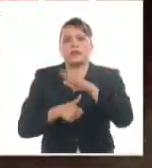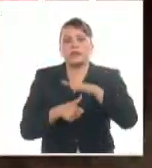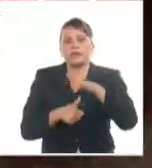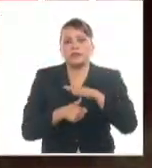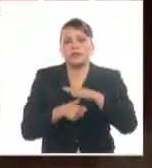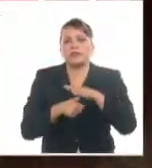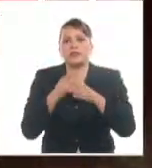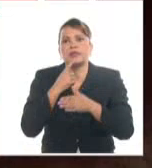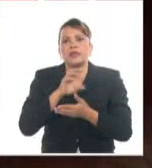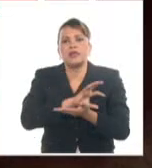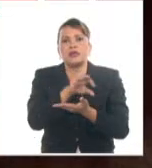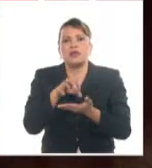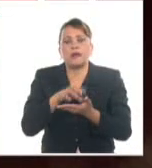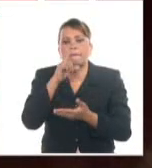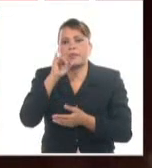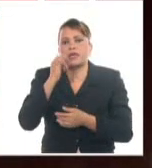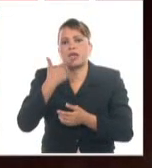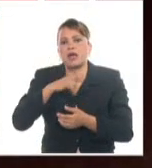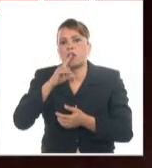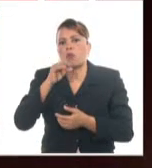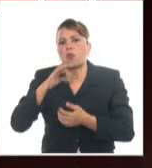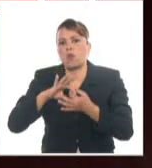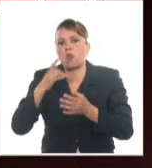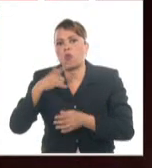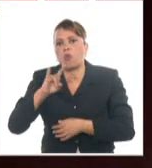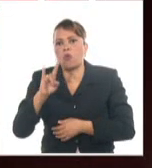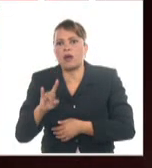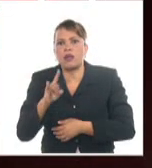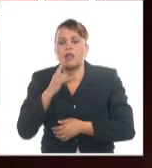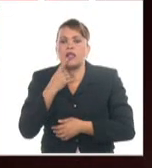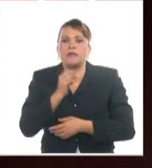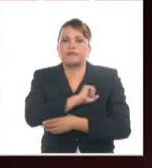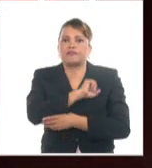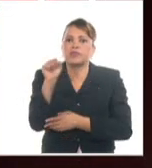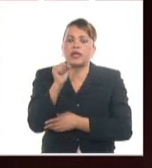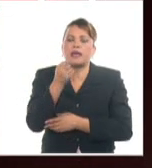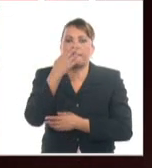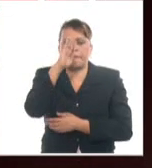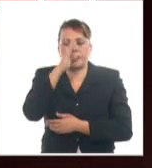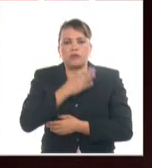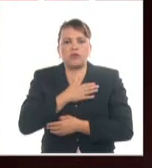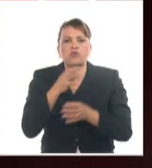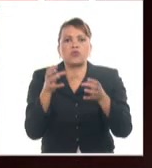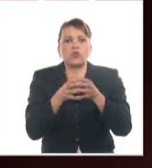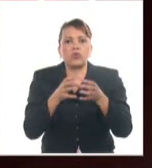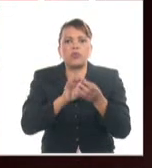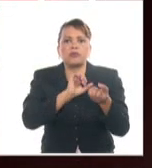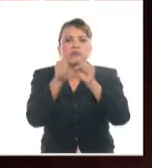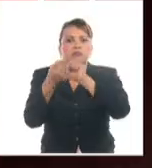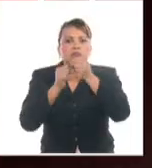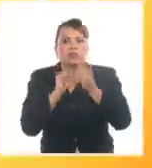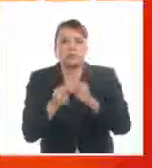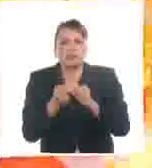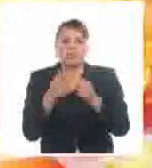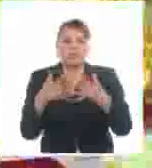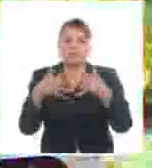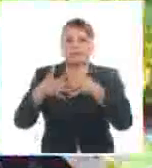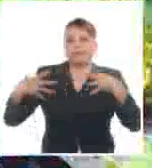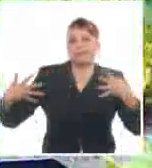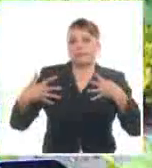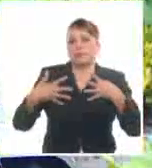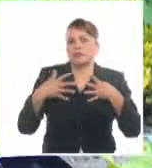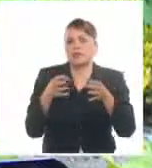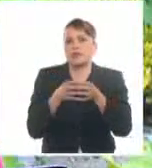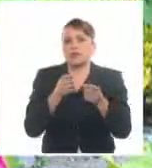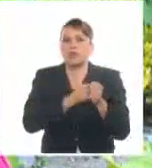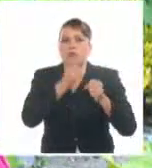acontecida en Bijagual, primó el rencor y no el patriotismo de un quórum manipulado y que resquebrajaba la unidad combativa. Pero el